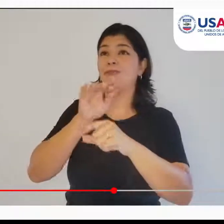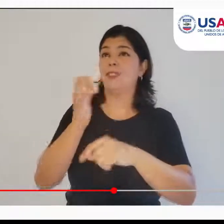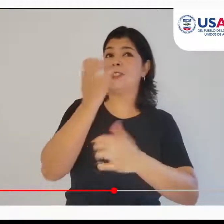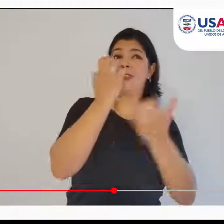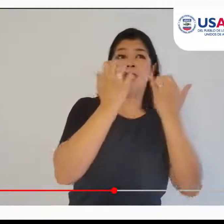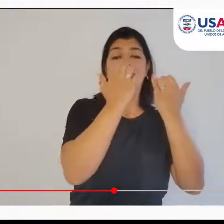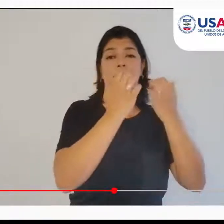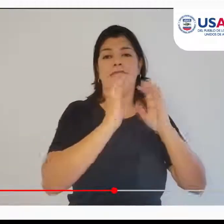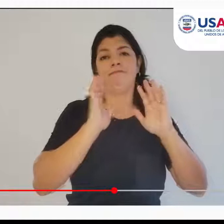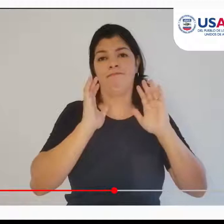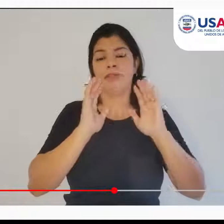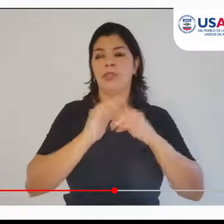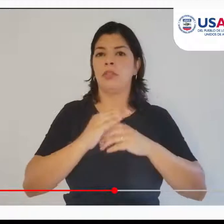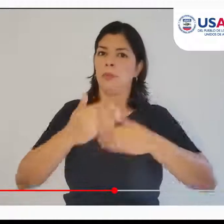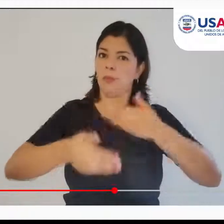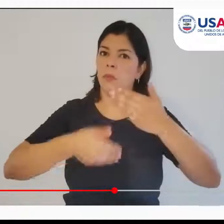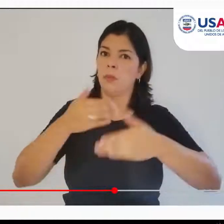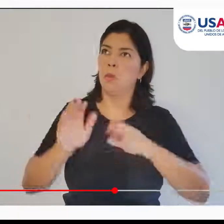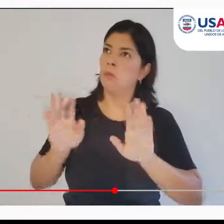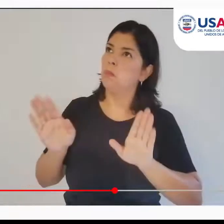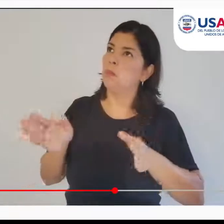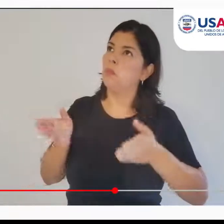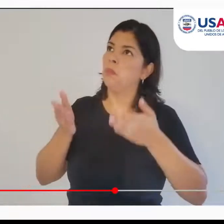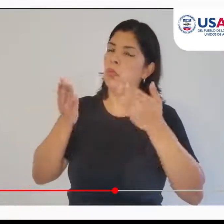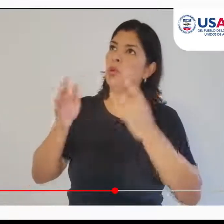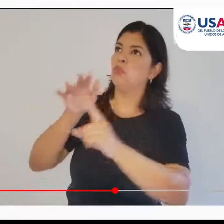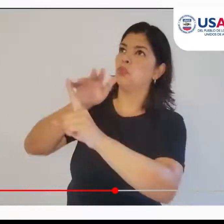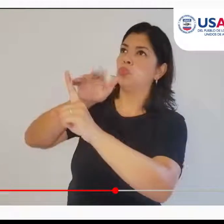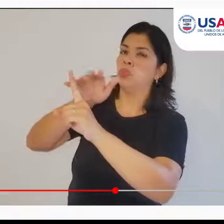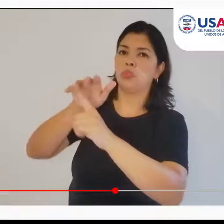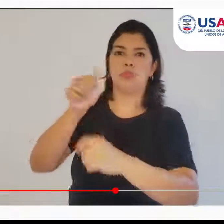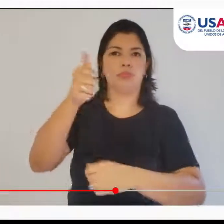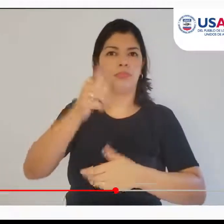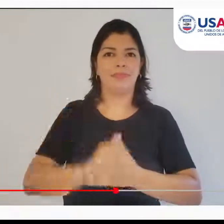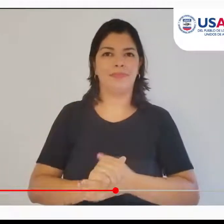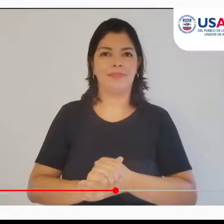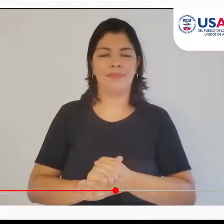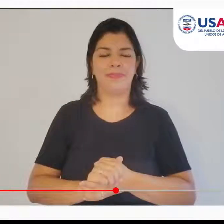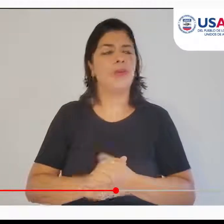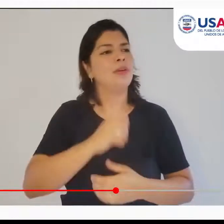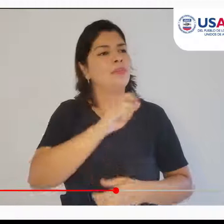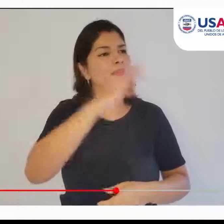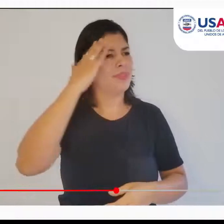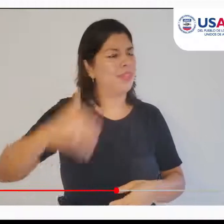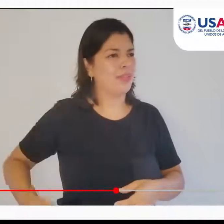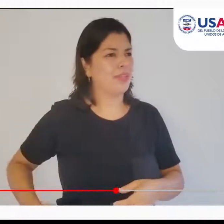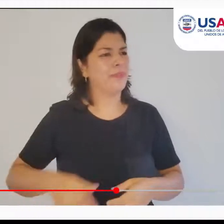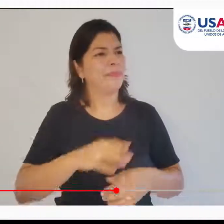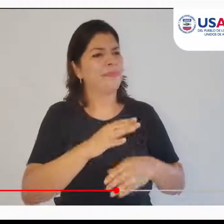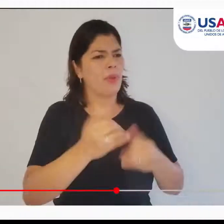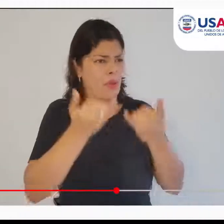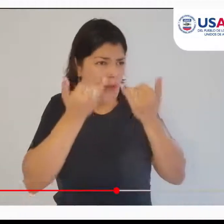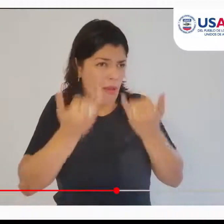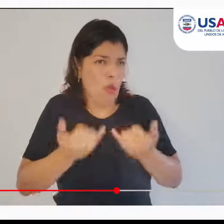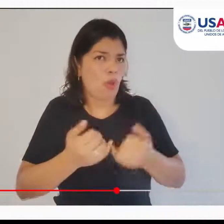cosas, pero vemos que con el paso del tiempo esto ha ido mejorando muchísimo. Bueno, Lorena, y para continuar, ¿cuál es la realidad